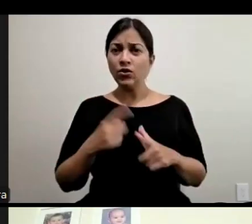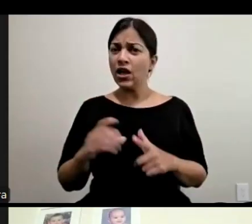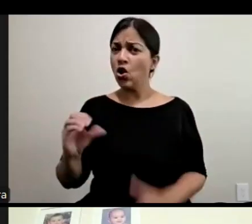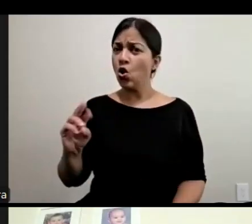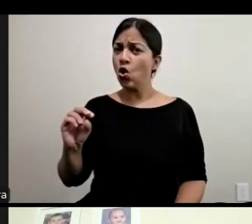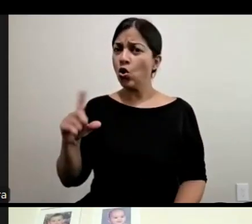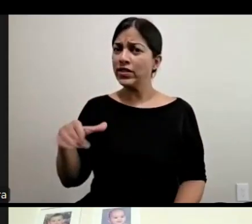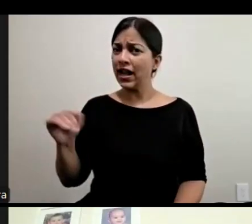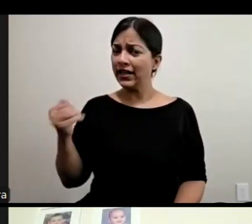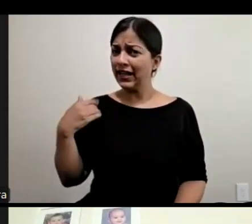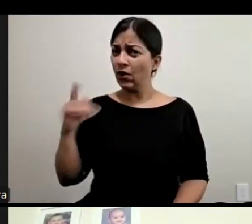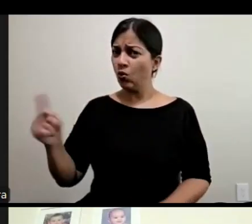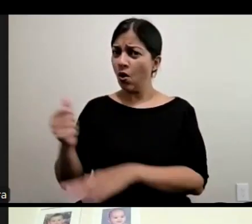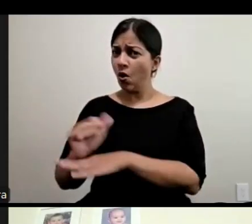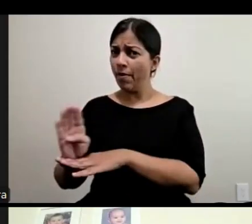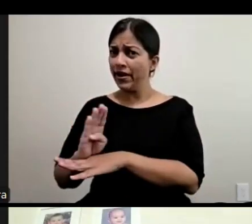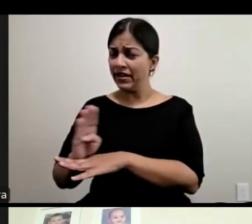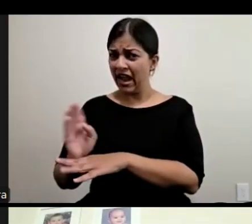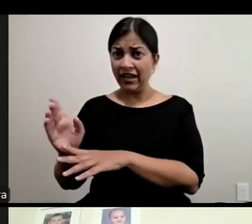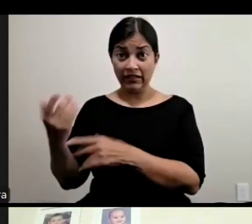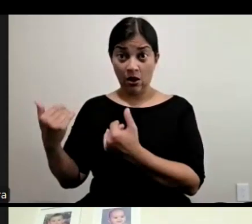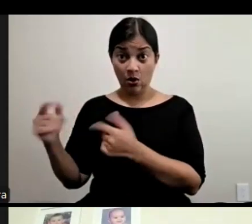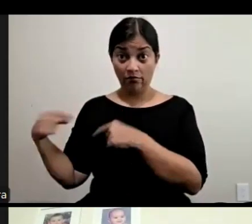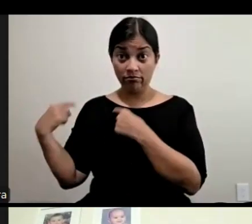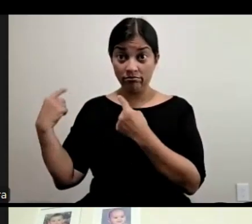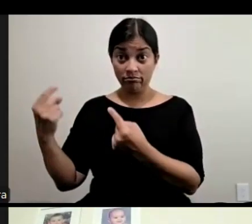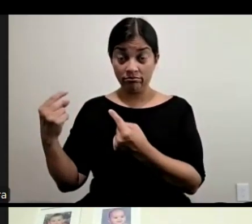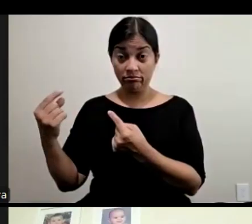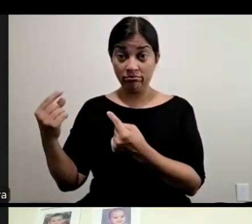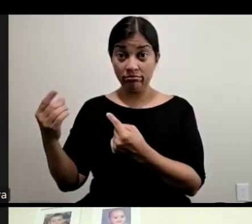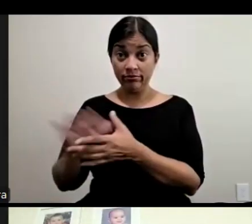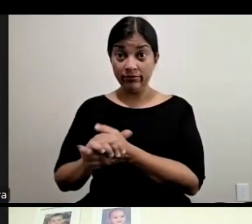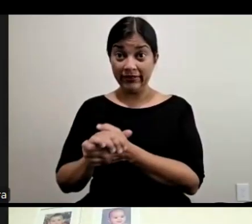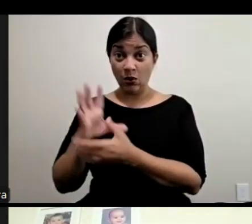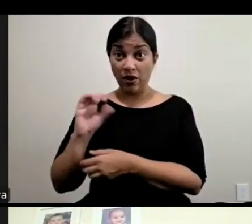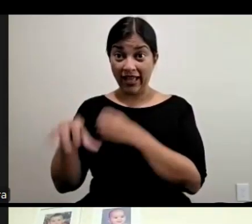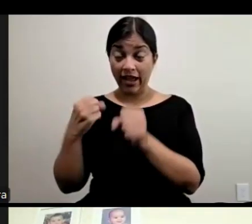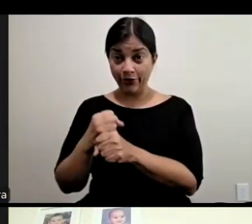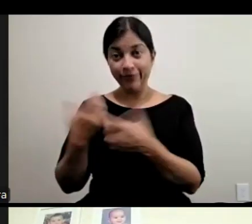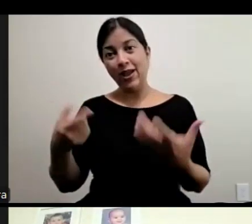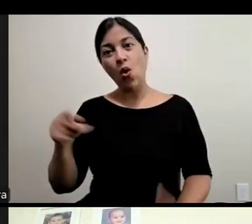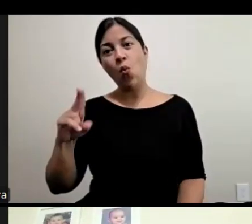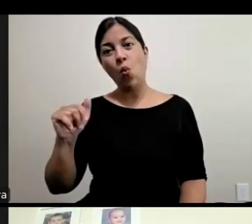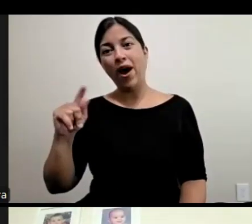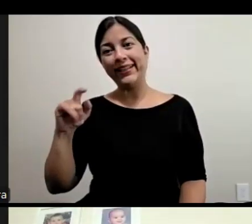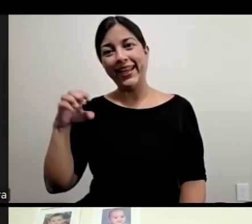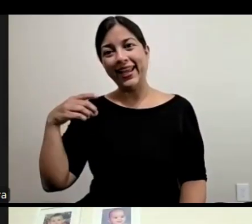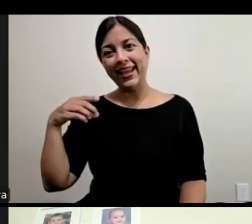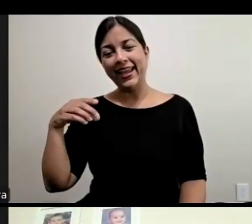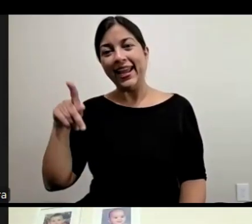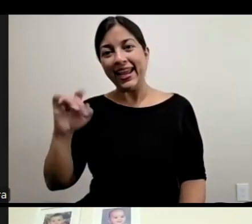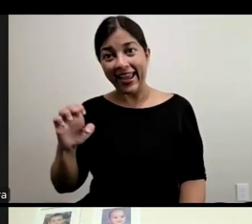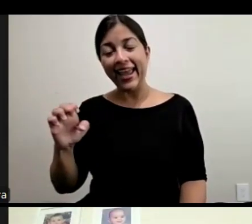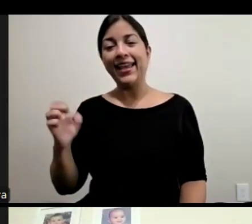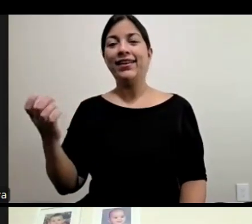bien famosa que ahora lleva 50 años de fundación, que es Guateque Ballet Folclórico de Puerto Rico. dirigida por el señor